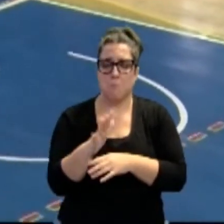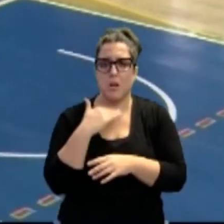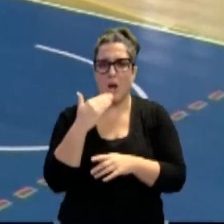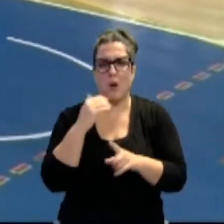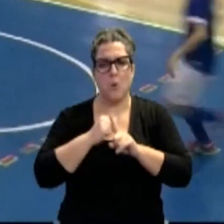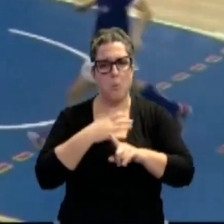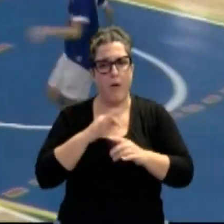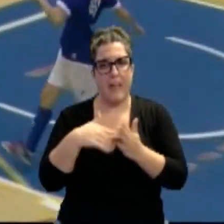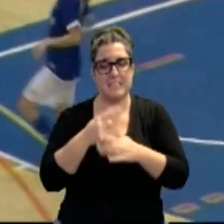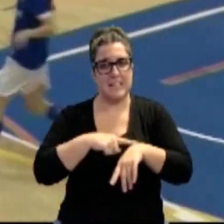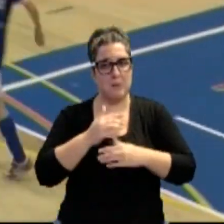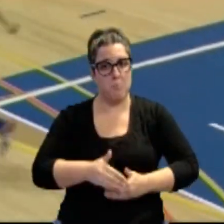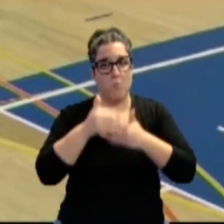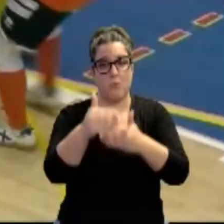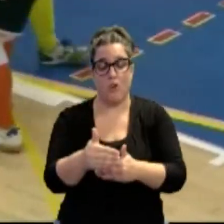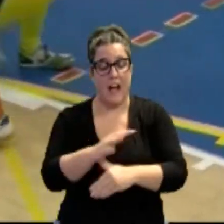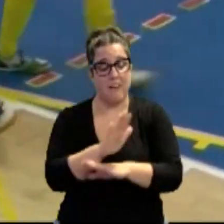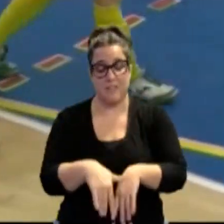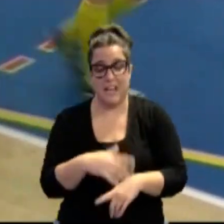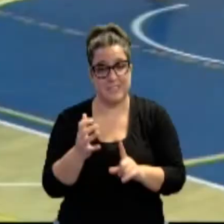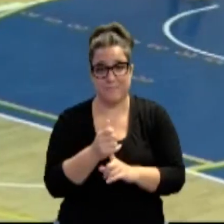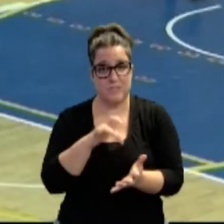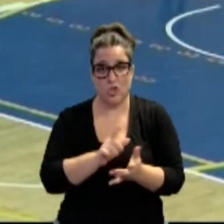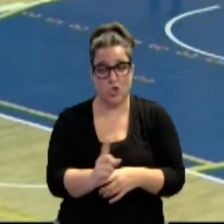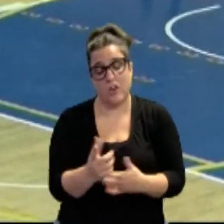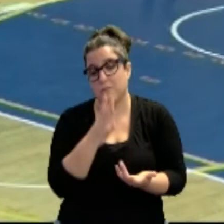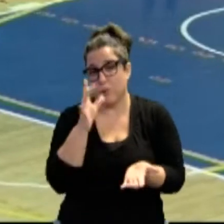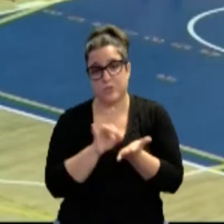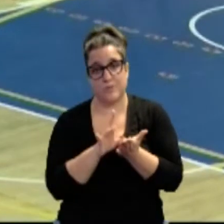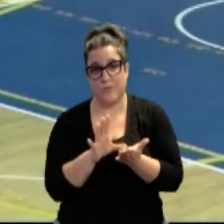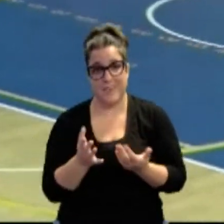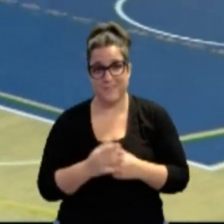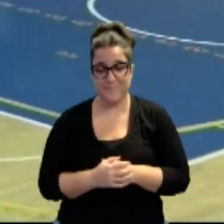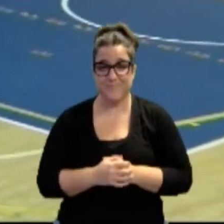la prórroga, algo que finalmente no ocurrió y quedaron apeadas de la competición.